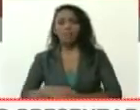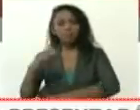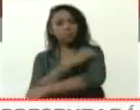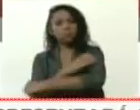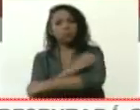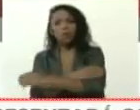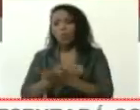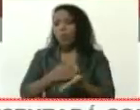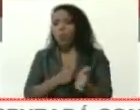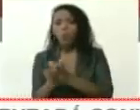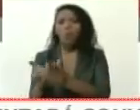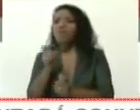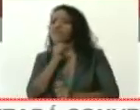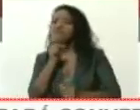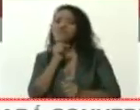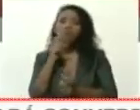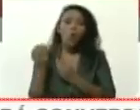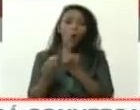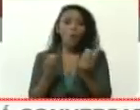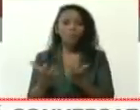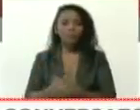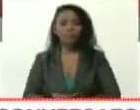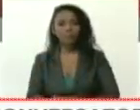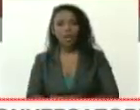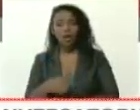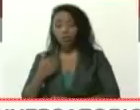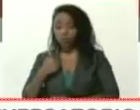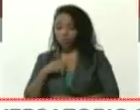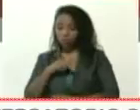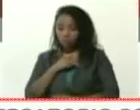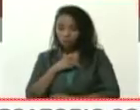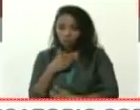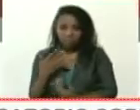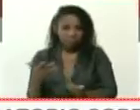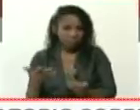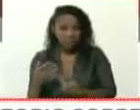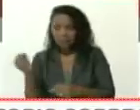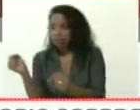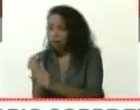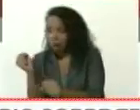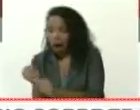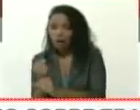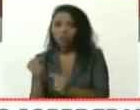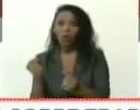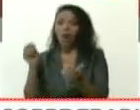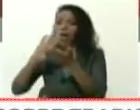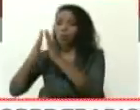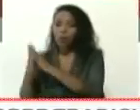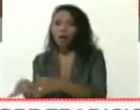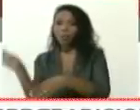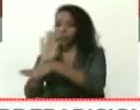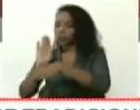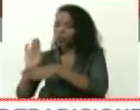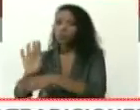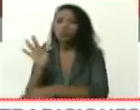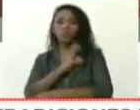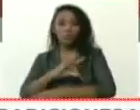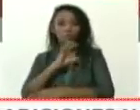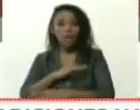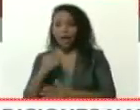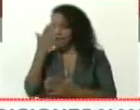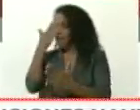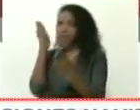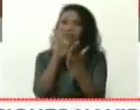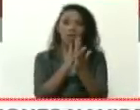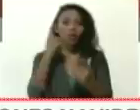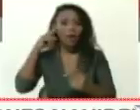laberinto. Nosotros trabajando, nosotros con el pueblo, nosotros con las comunas, nosotros con la protección social, nosotros enfrentando el